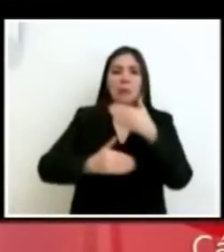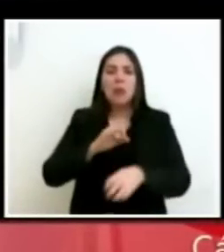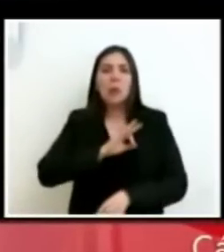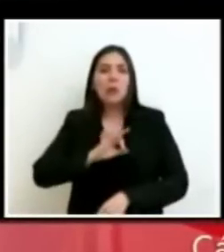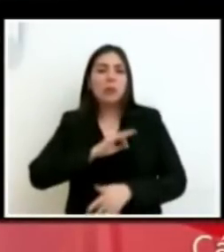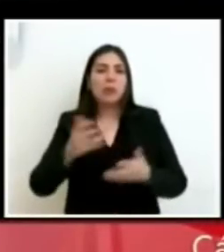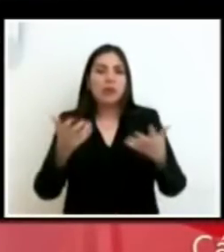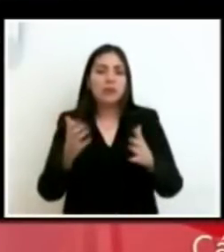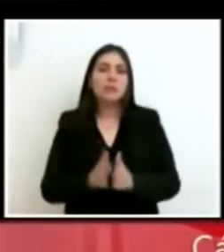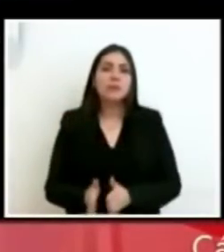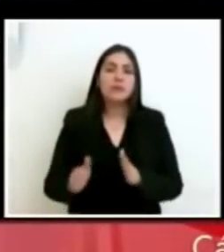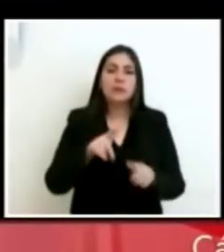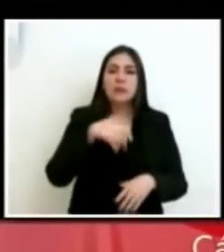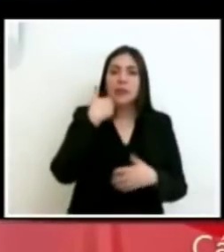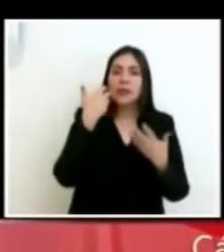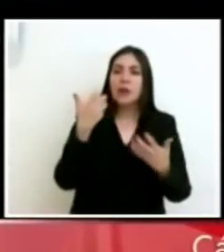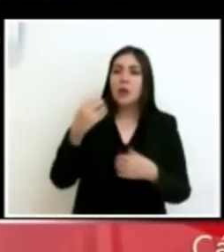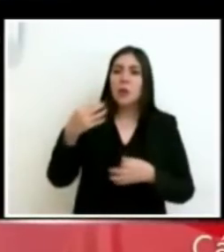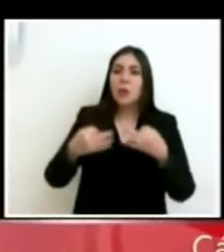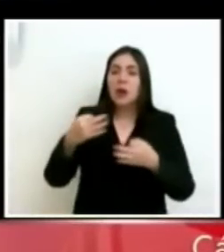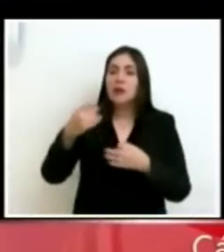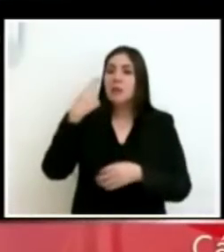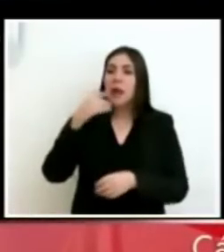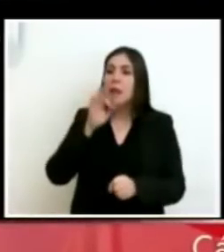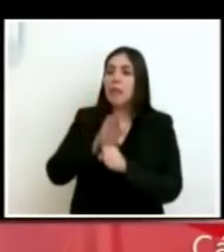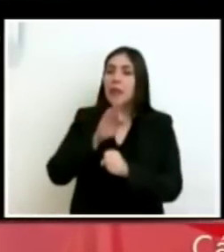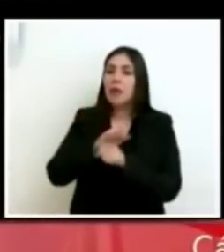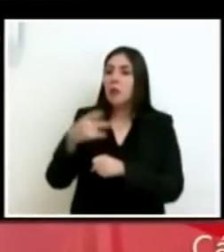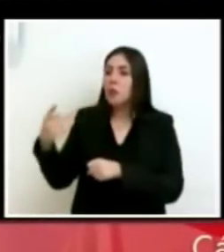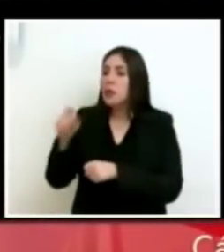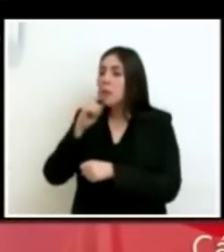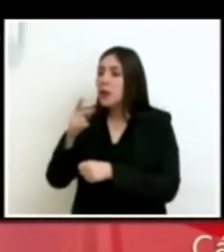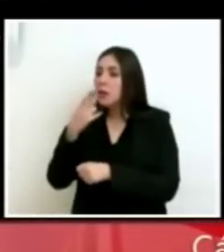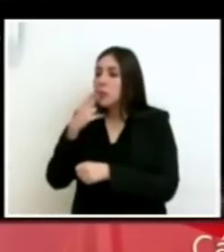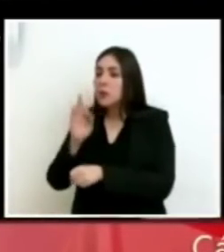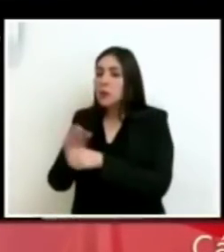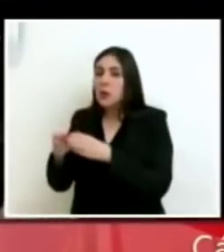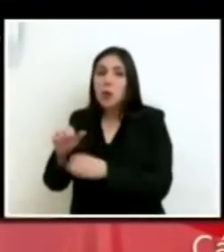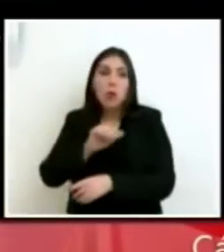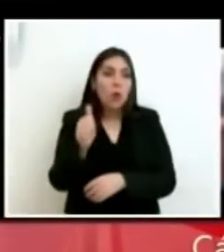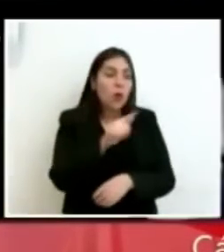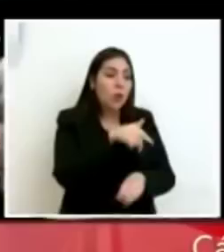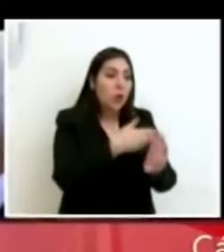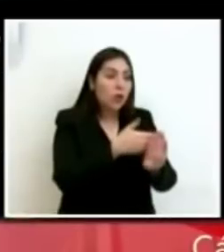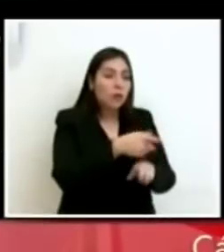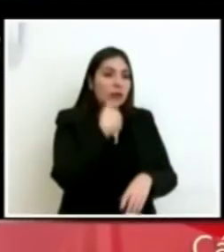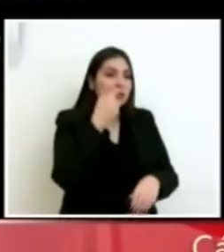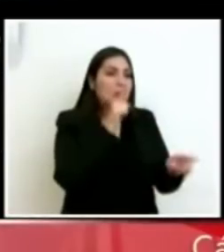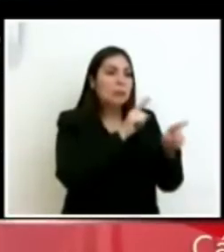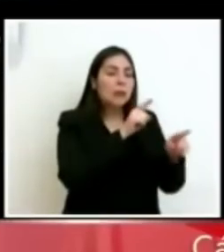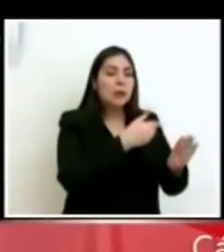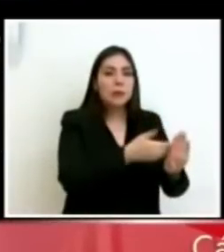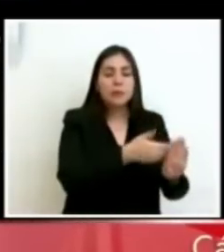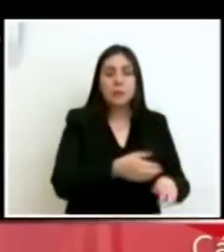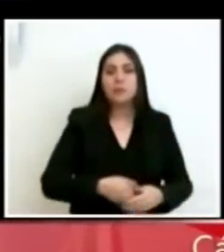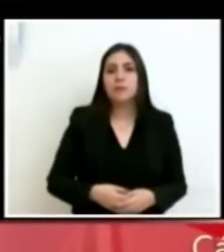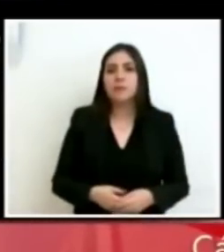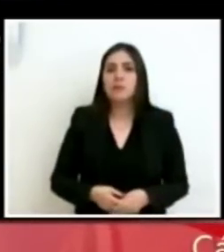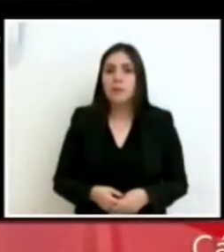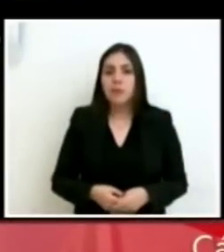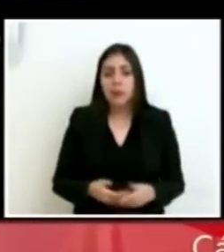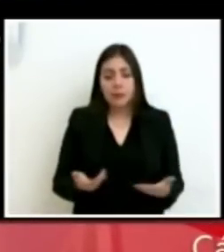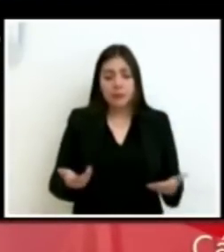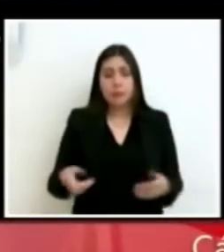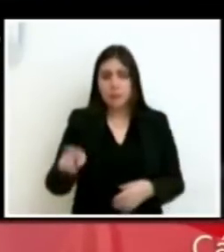del bienestar para defender a los suyos y atacar a los ajenos. Que quede claro, aquí se habla de